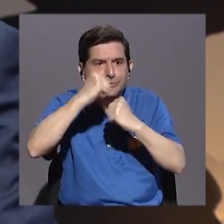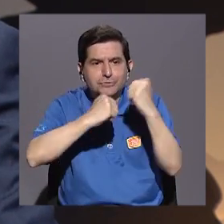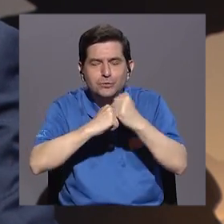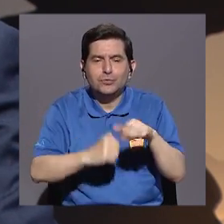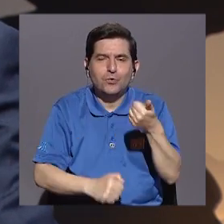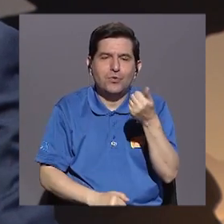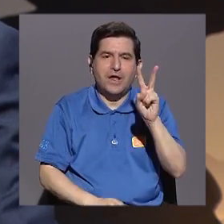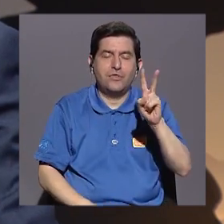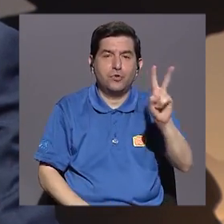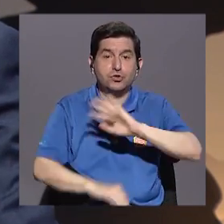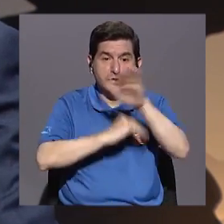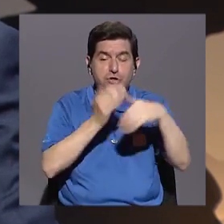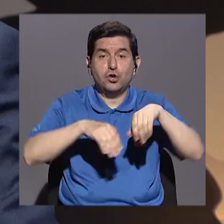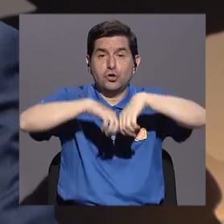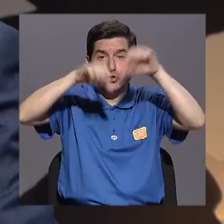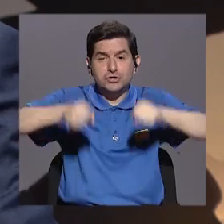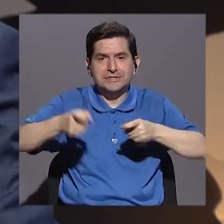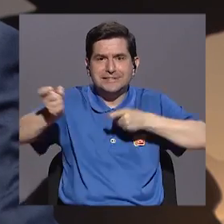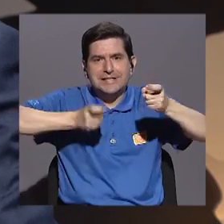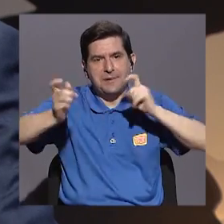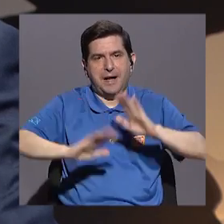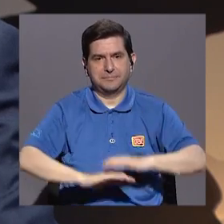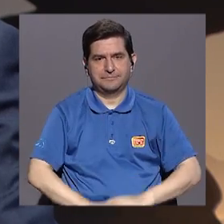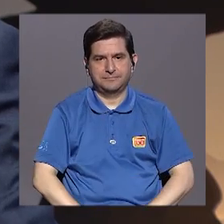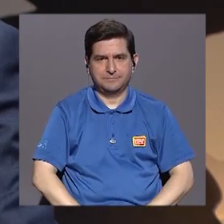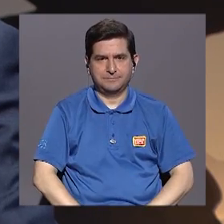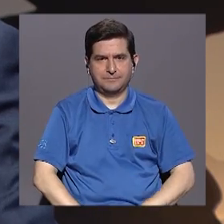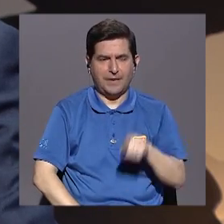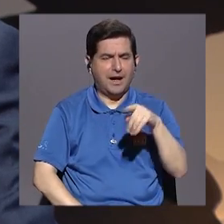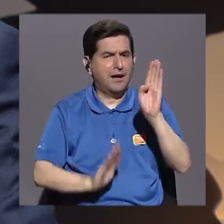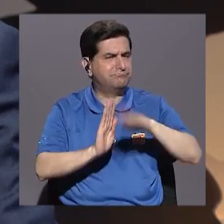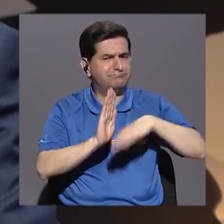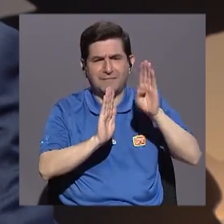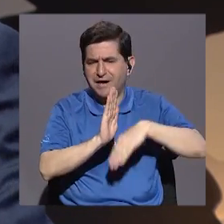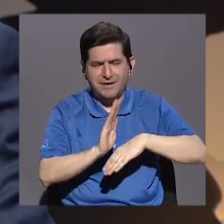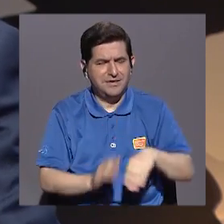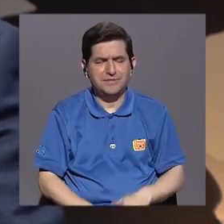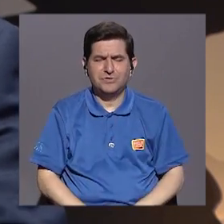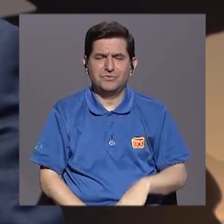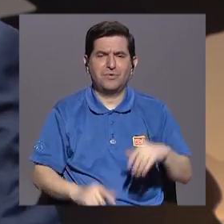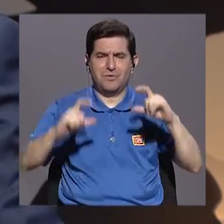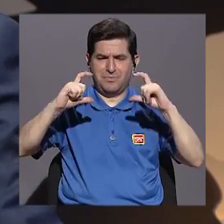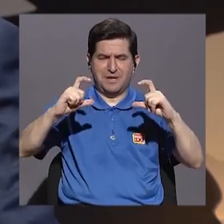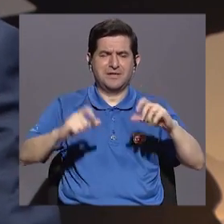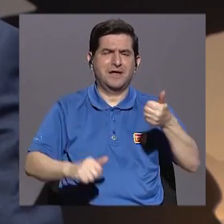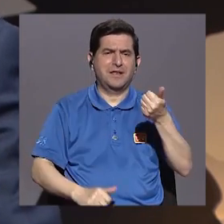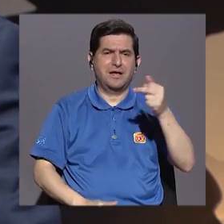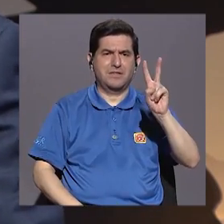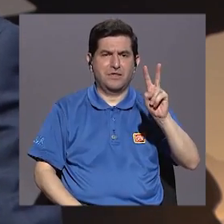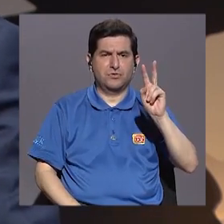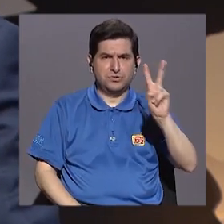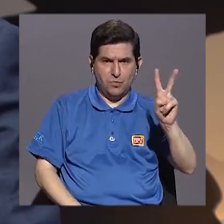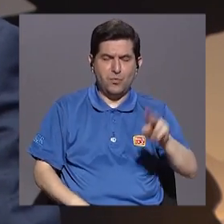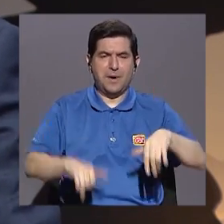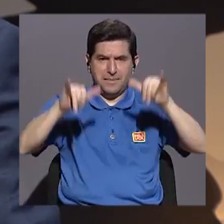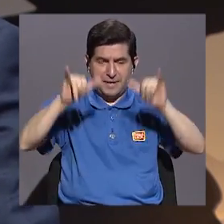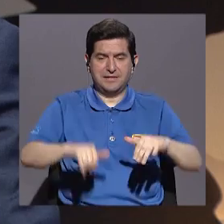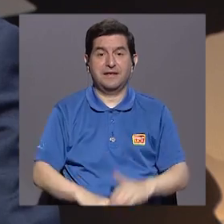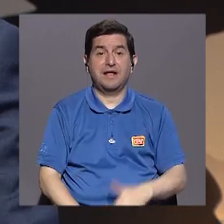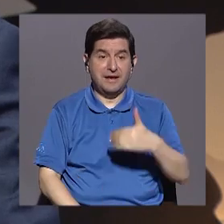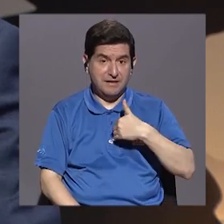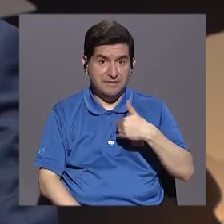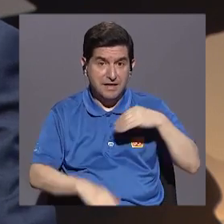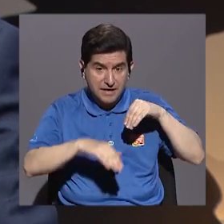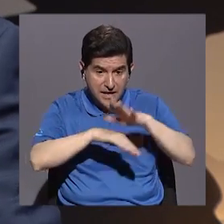reestructuración de esos dos bultos a todos los sistemas de control entonces era era más barato mantener las la batería de 12 voltios ahora bien si usted